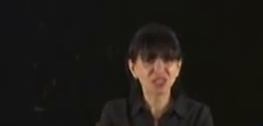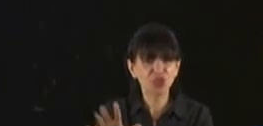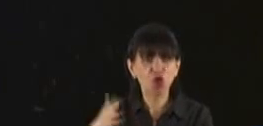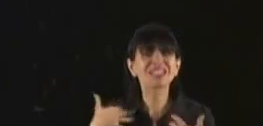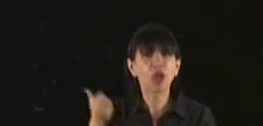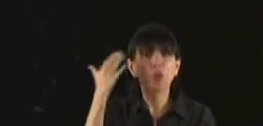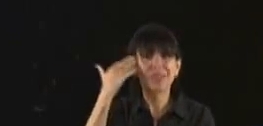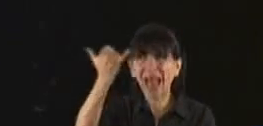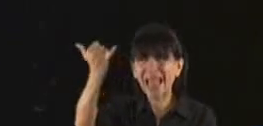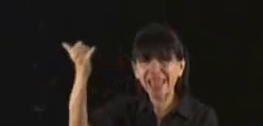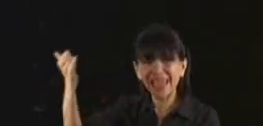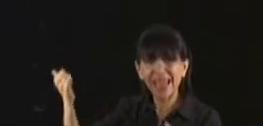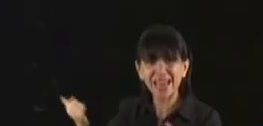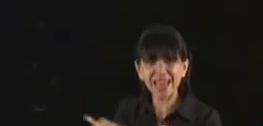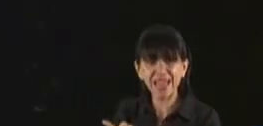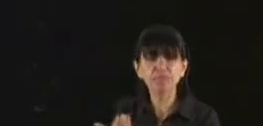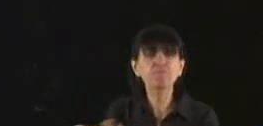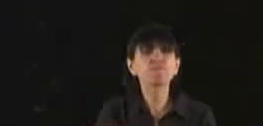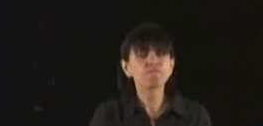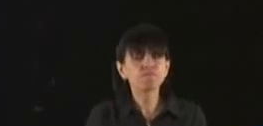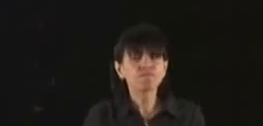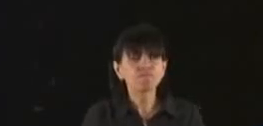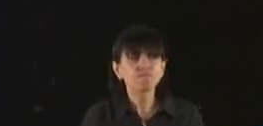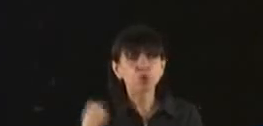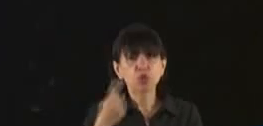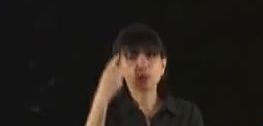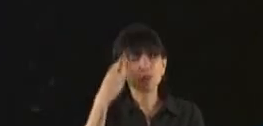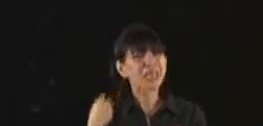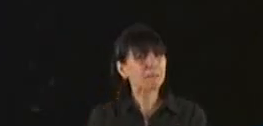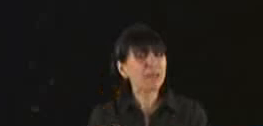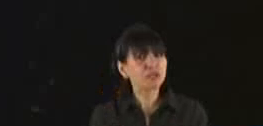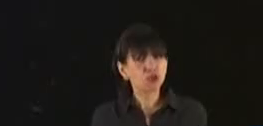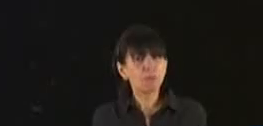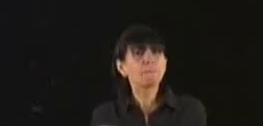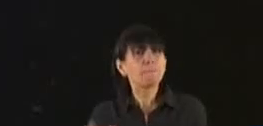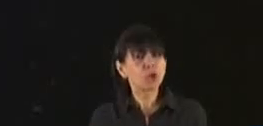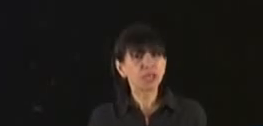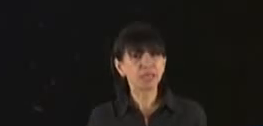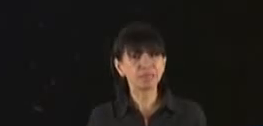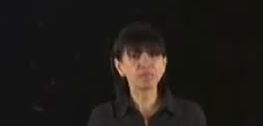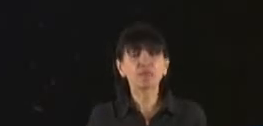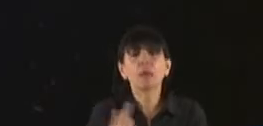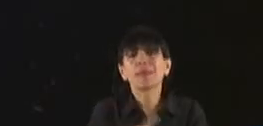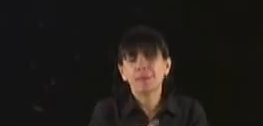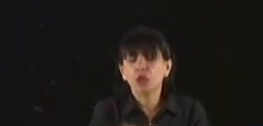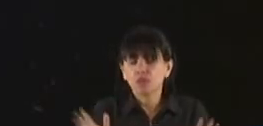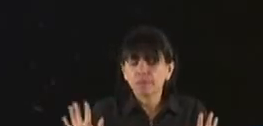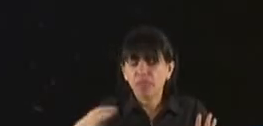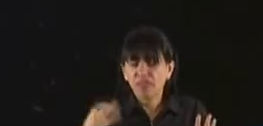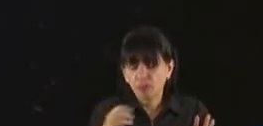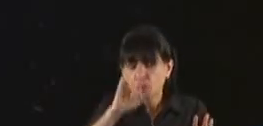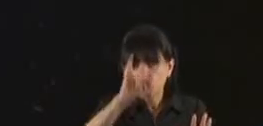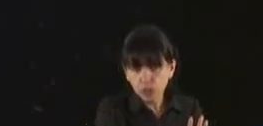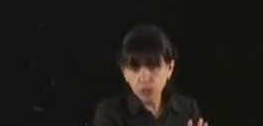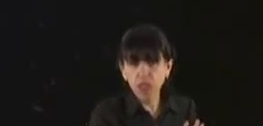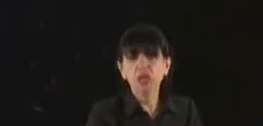Y uno trata de preguntarse qué fue lo que pasó. Primero, reconocer que la salud mental fue una suerte de